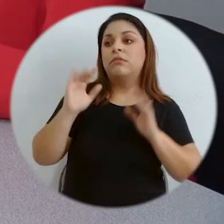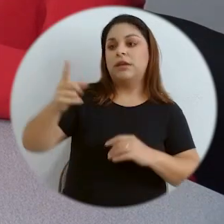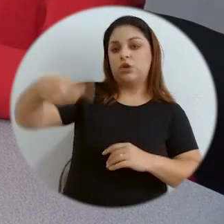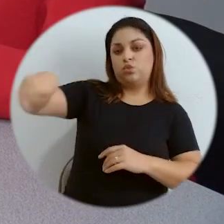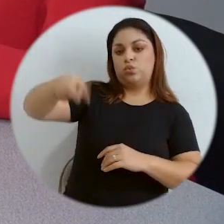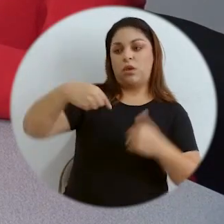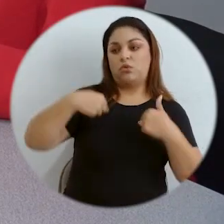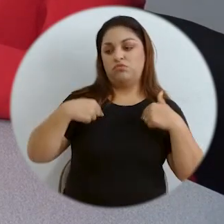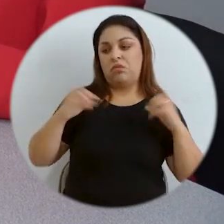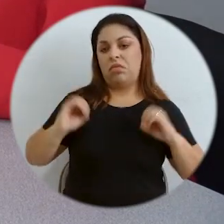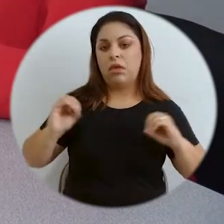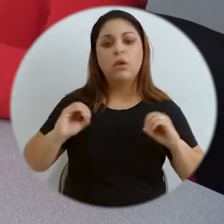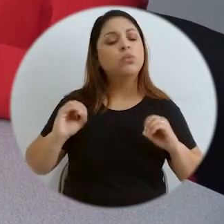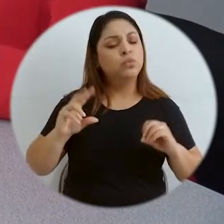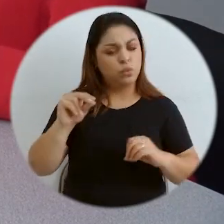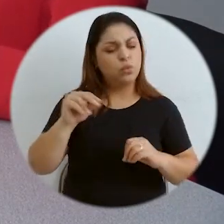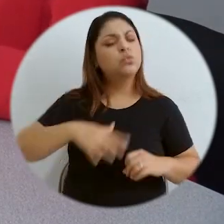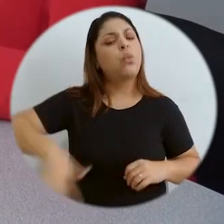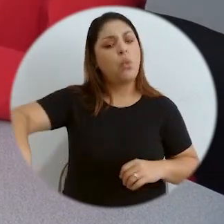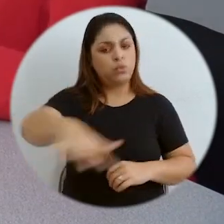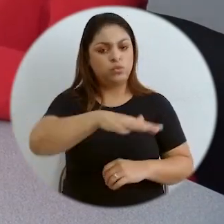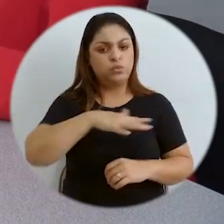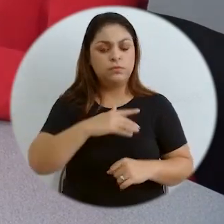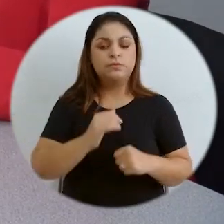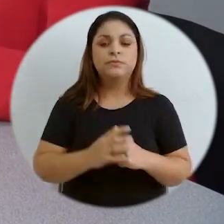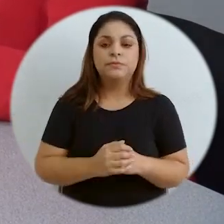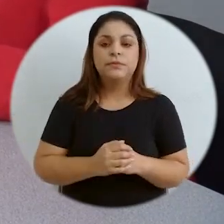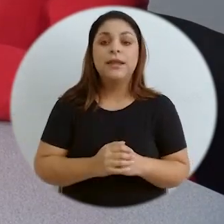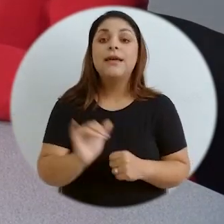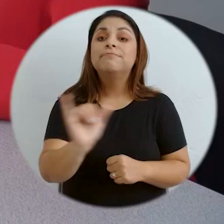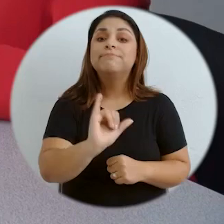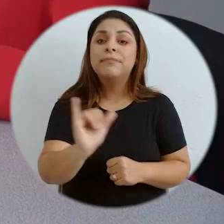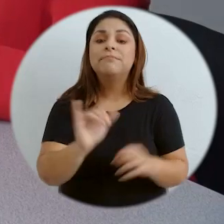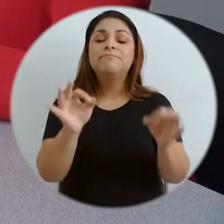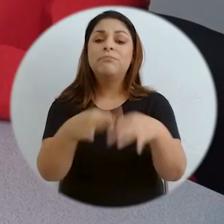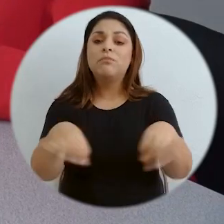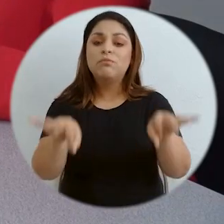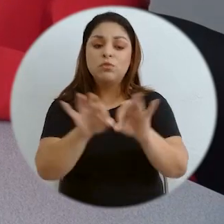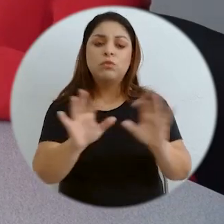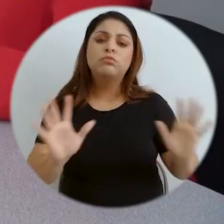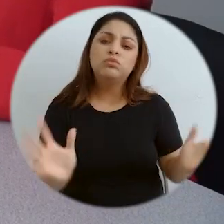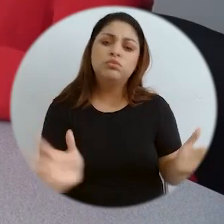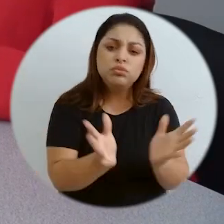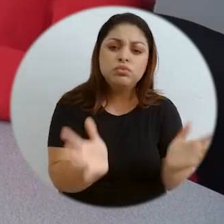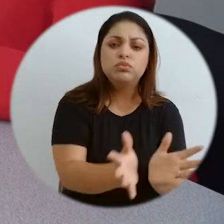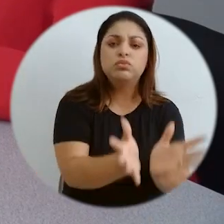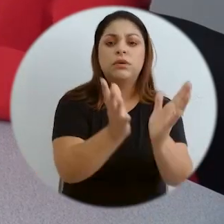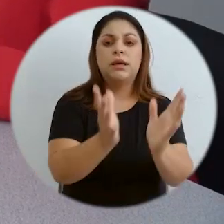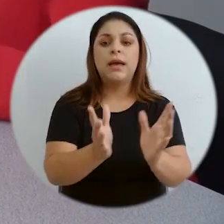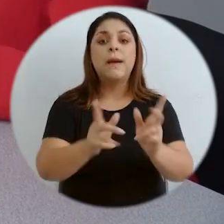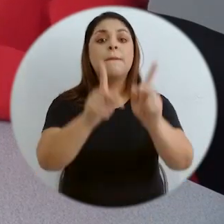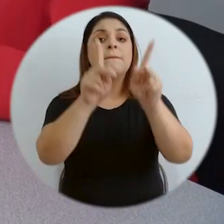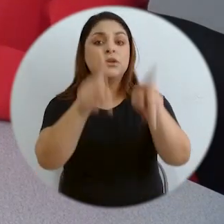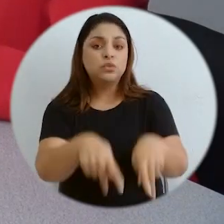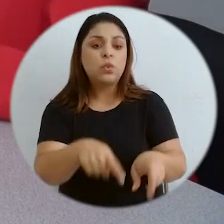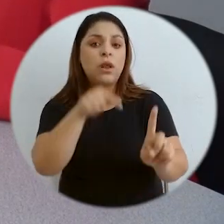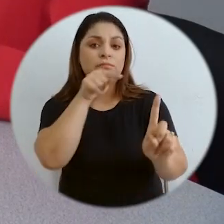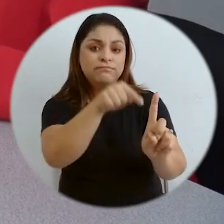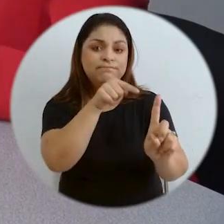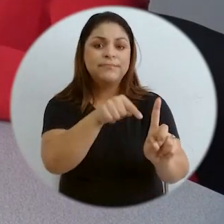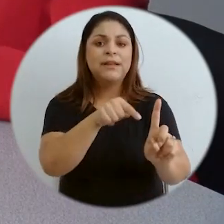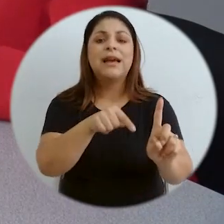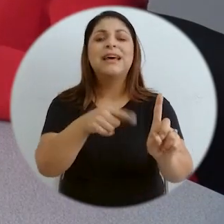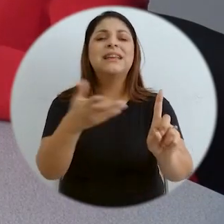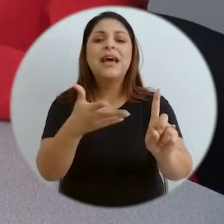que solo le pasa a los demás. Y por otro lado, uno trata de incentivar mucho el que la persona